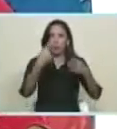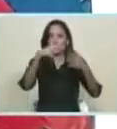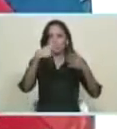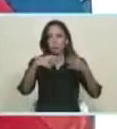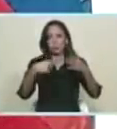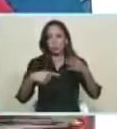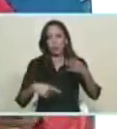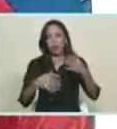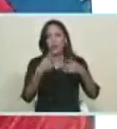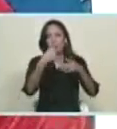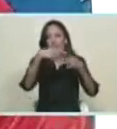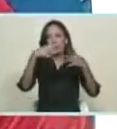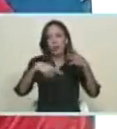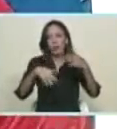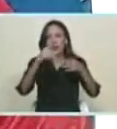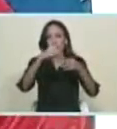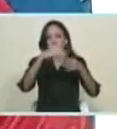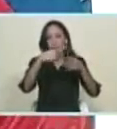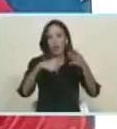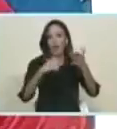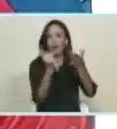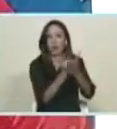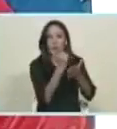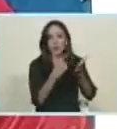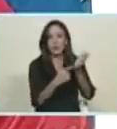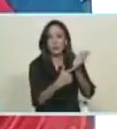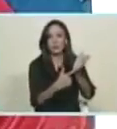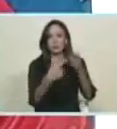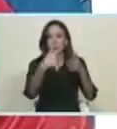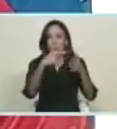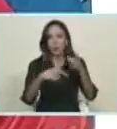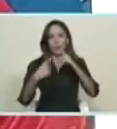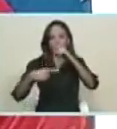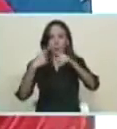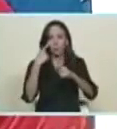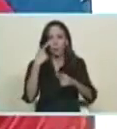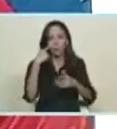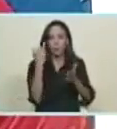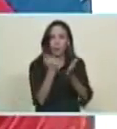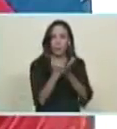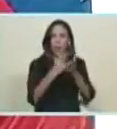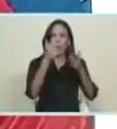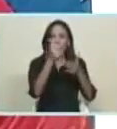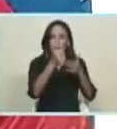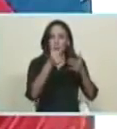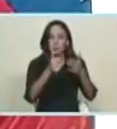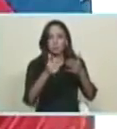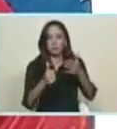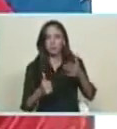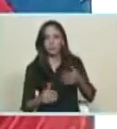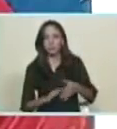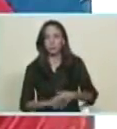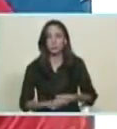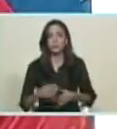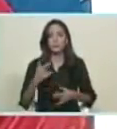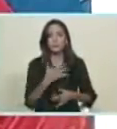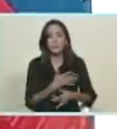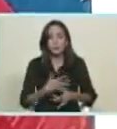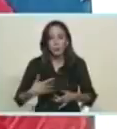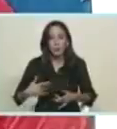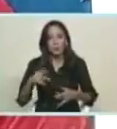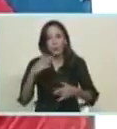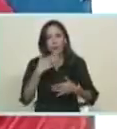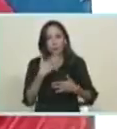varios documentos, libros, puntos de cuenta, que ya los vamos a ver uno por uno. Quiero